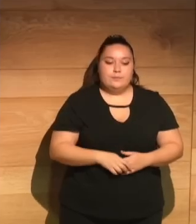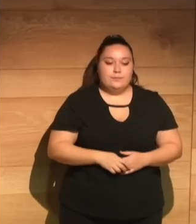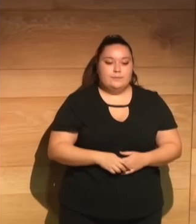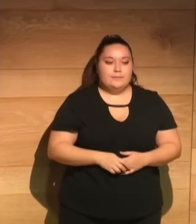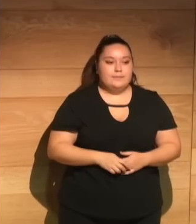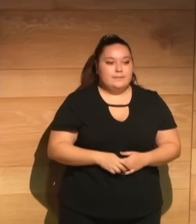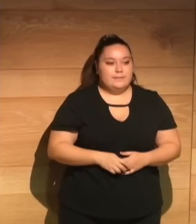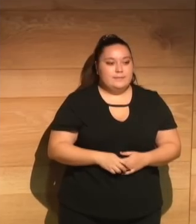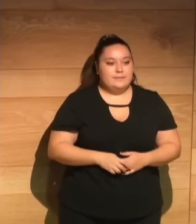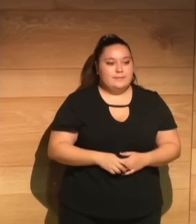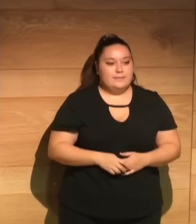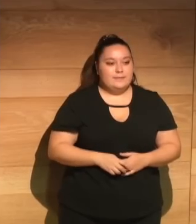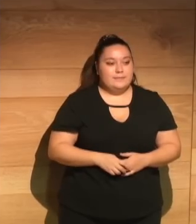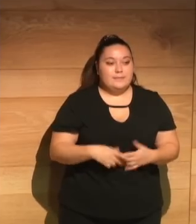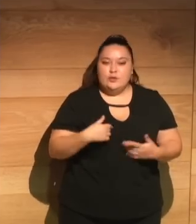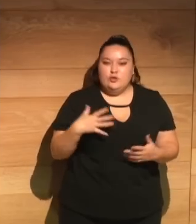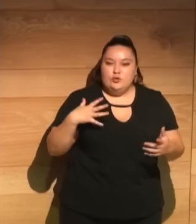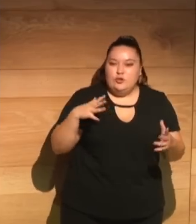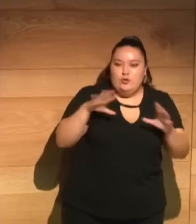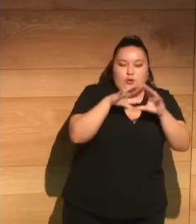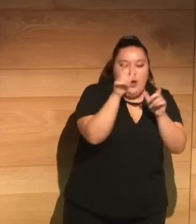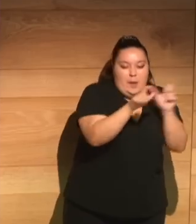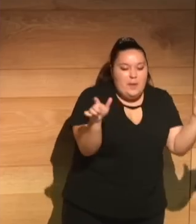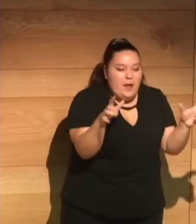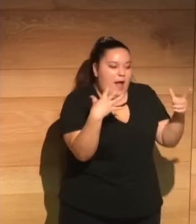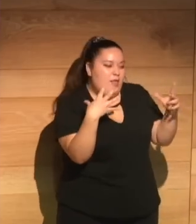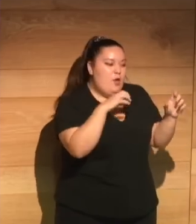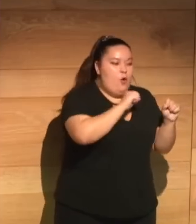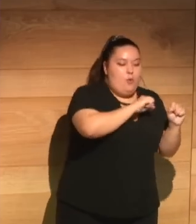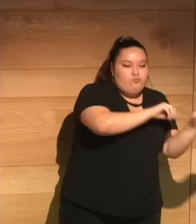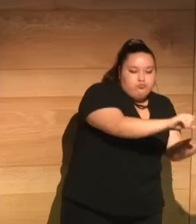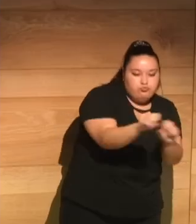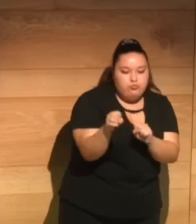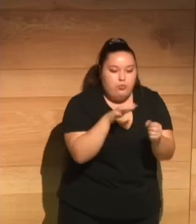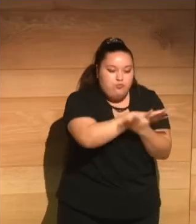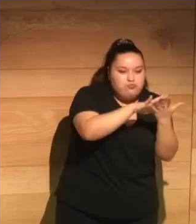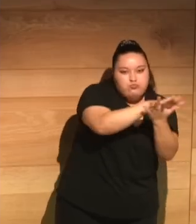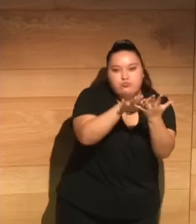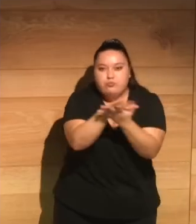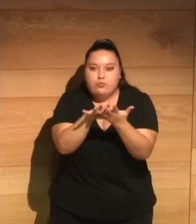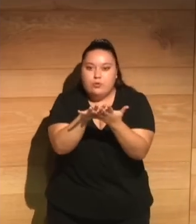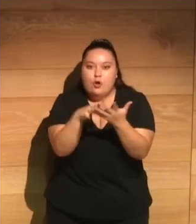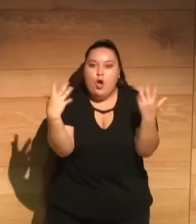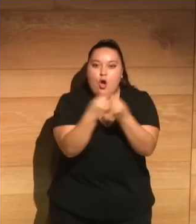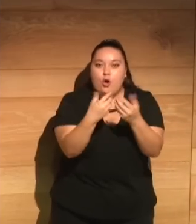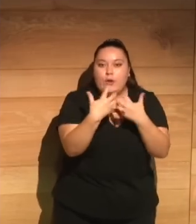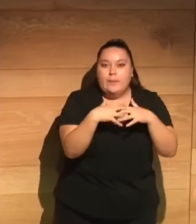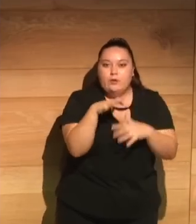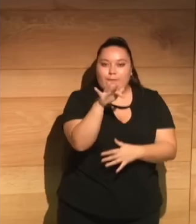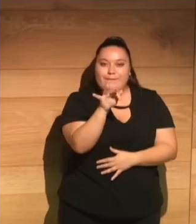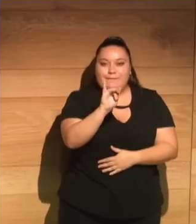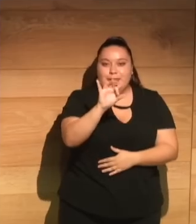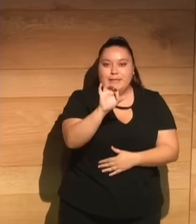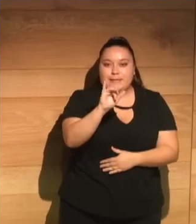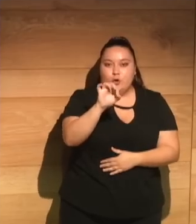Fisionotrón. Pero es como... Voy a destruir a toda la humanidad con mi fisionotrazo. Cuidado, la amenaza de fisionotrazo. Y ya veremos que